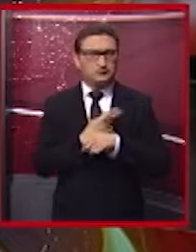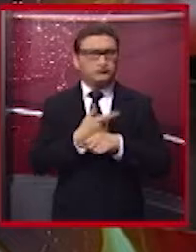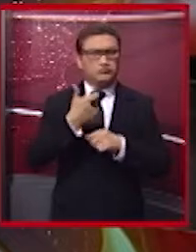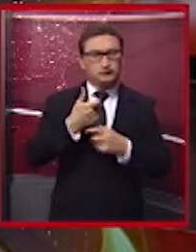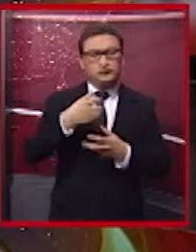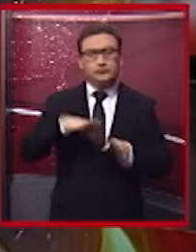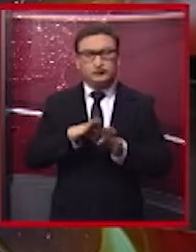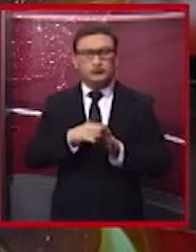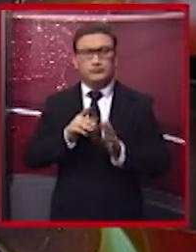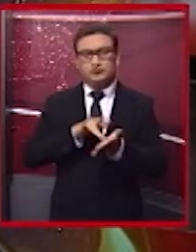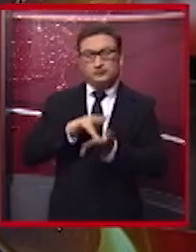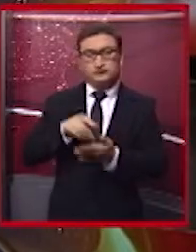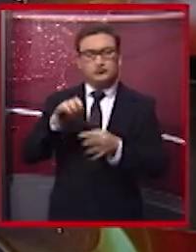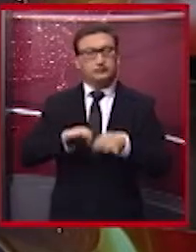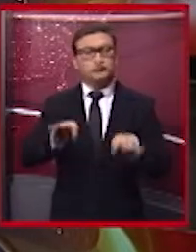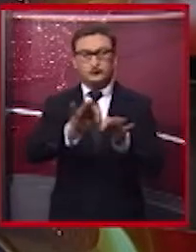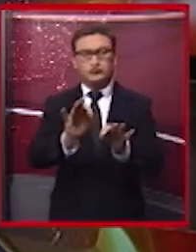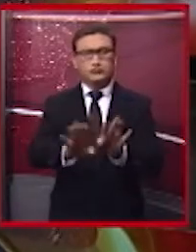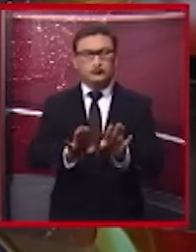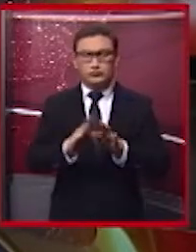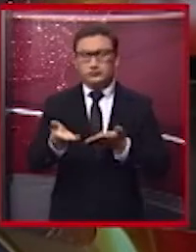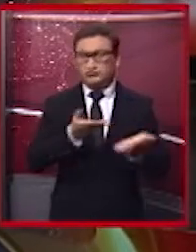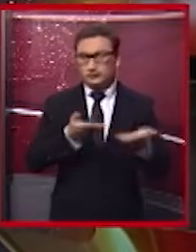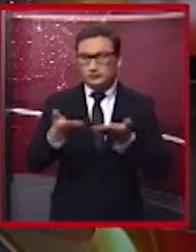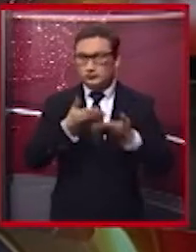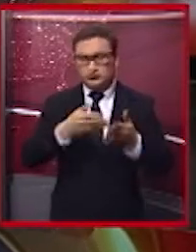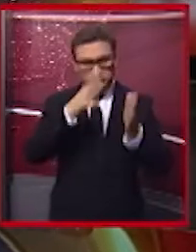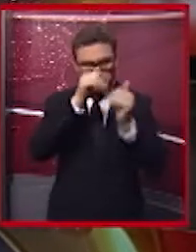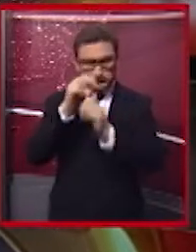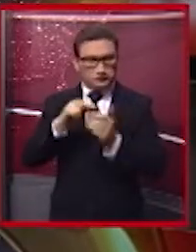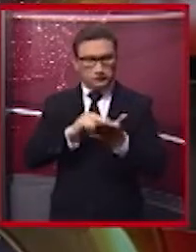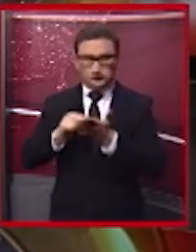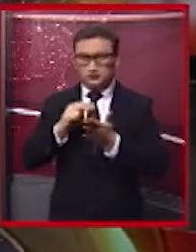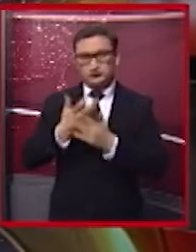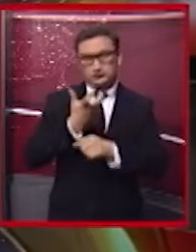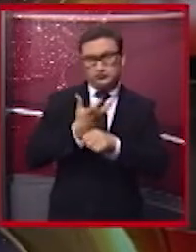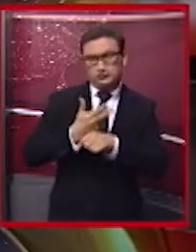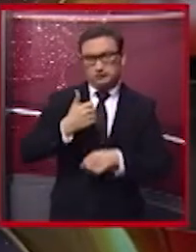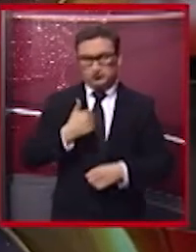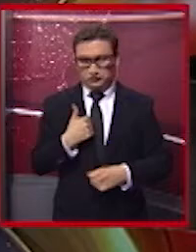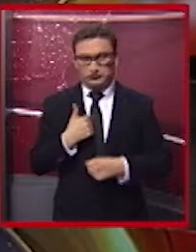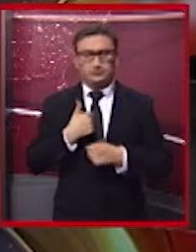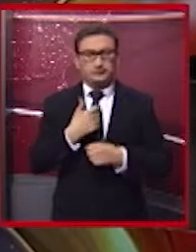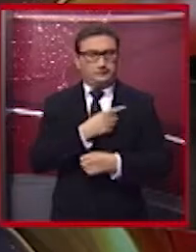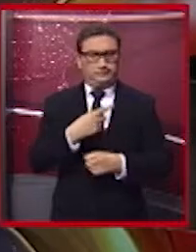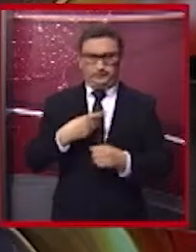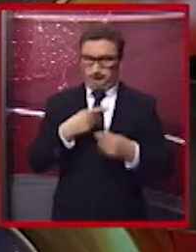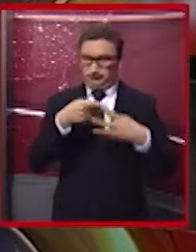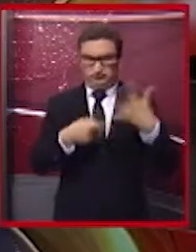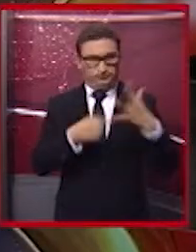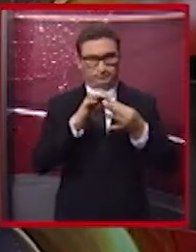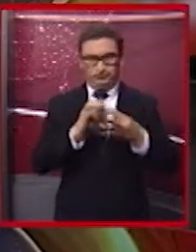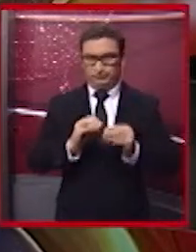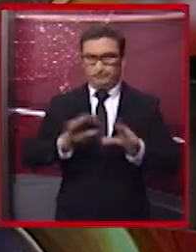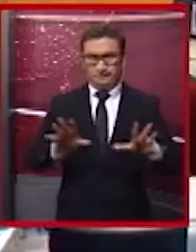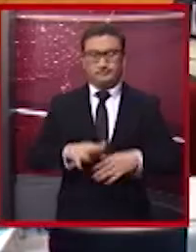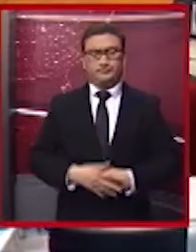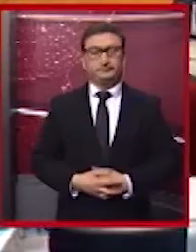que la rendición de cuentas, la negociación del tratado comercial entre México, Estados Unidos y Canadá debe detallarse.